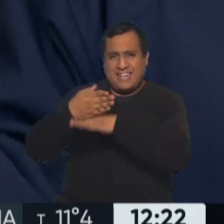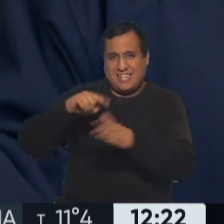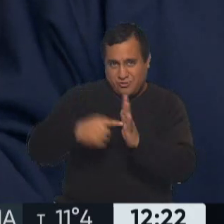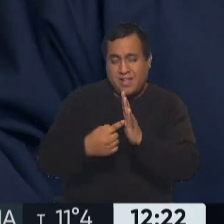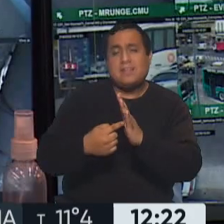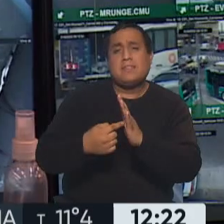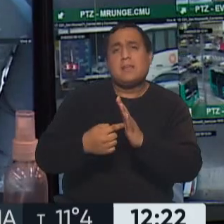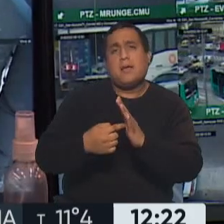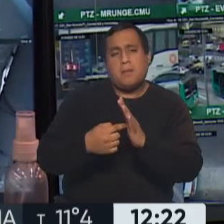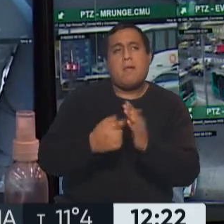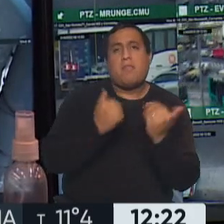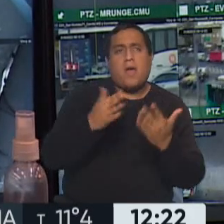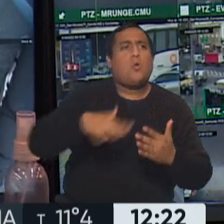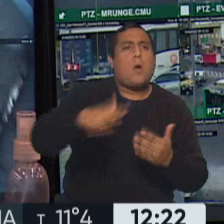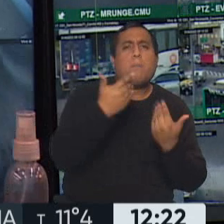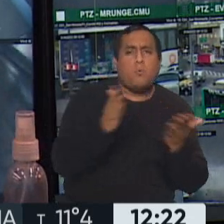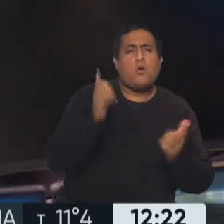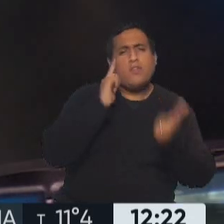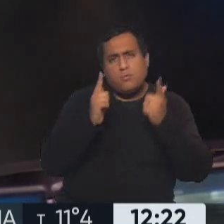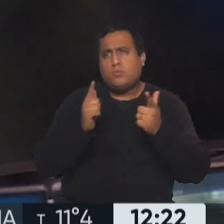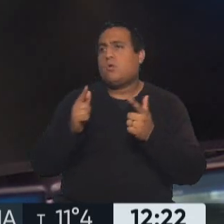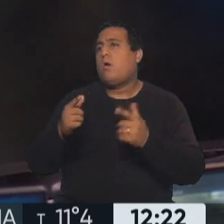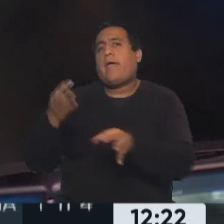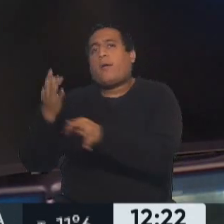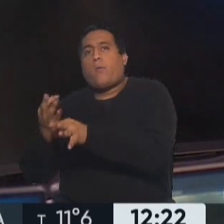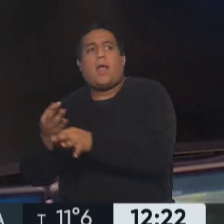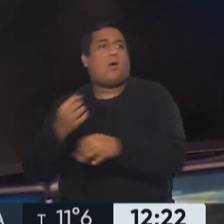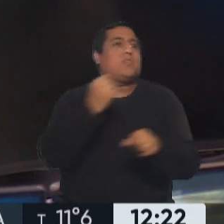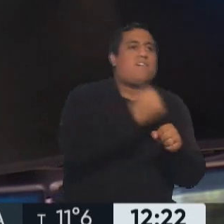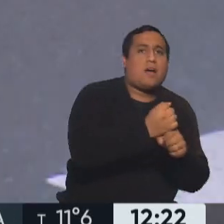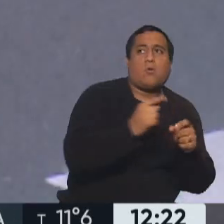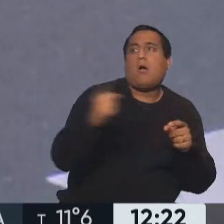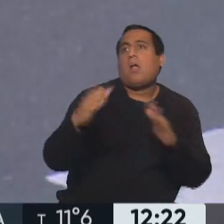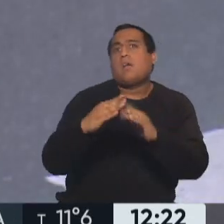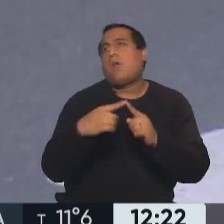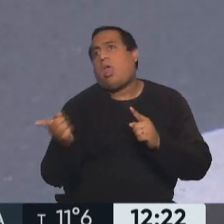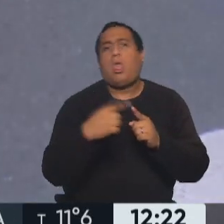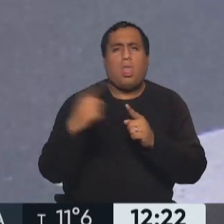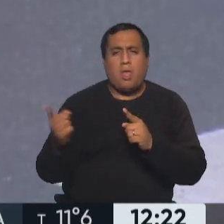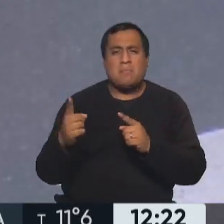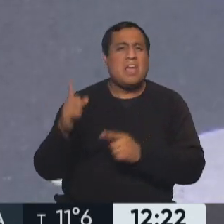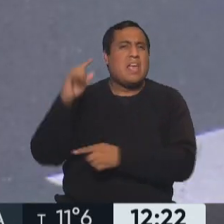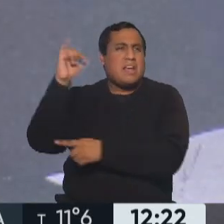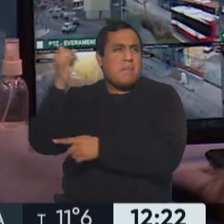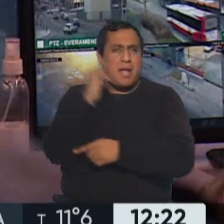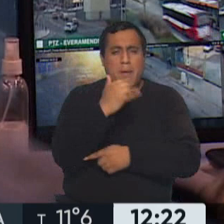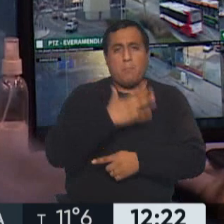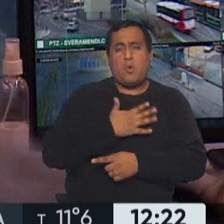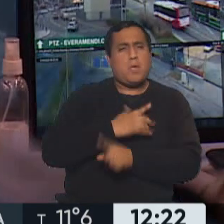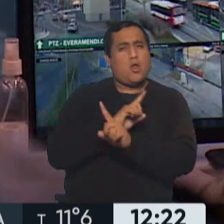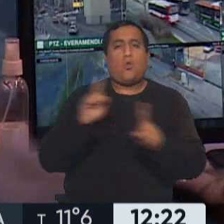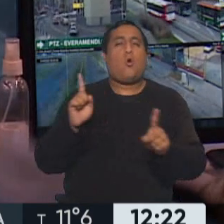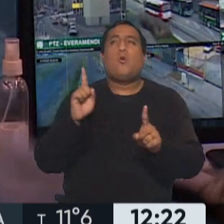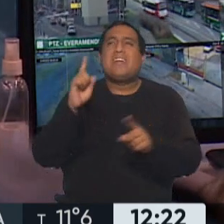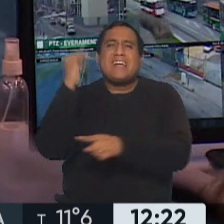libertad de poder disfrutar del espacio público, de ir al colegio, de ir del trabajo a la casa. Ya no hay que invertir en cámaras propias, lo que estamos haciendo es